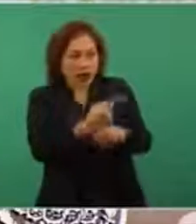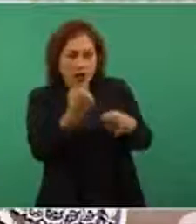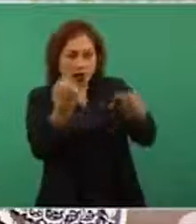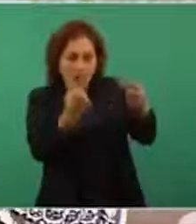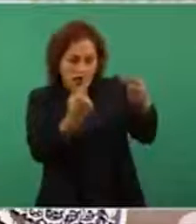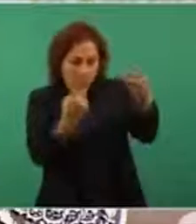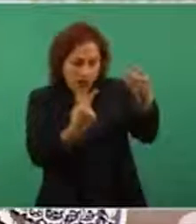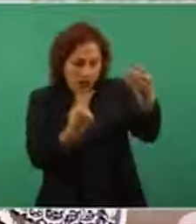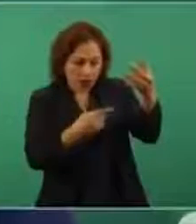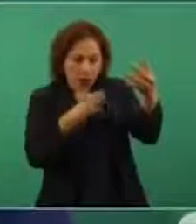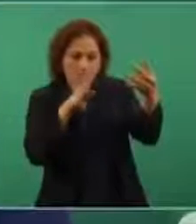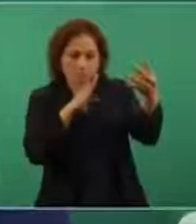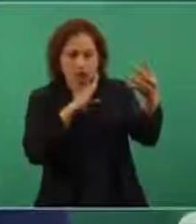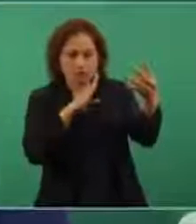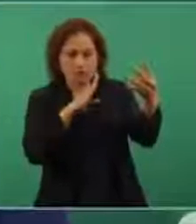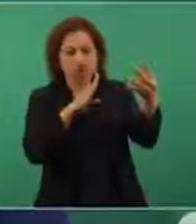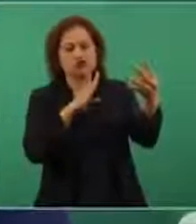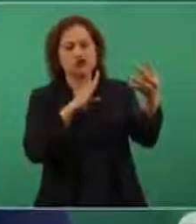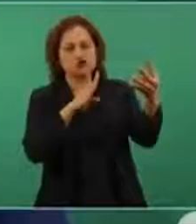a